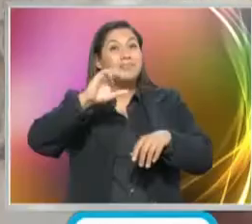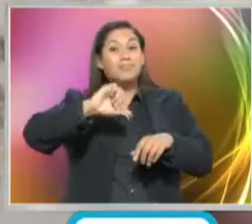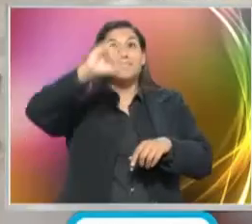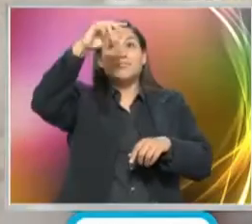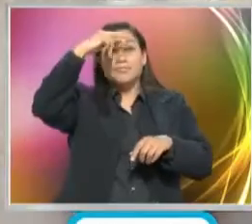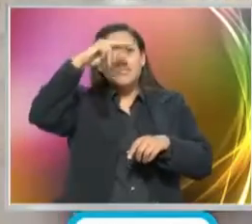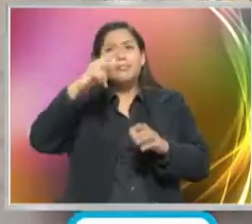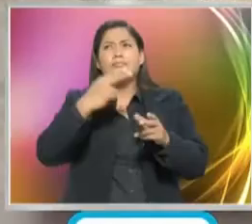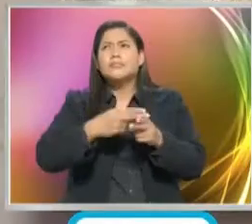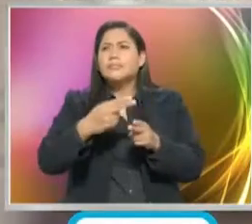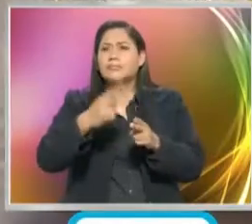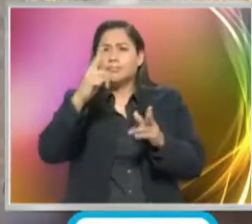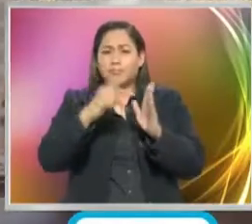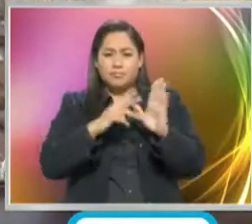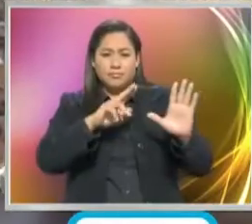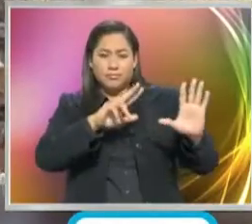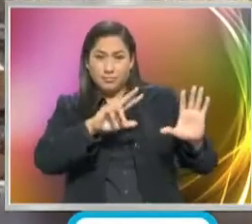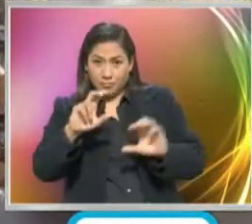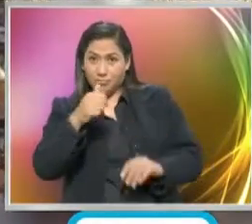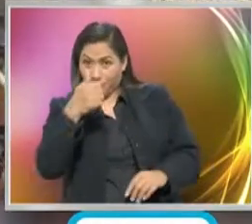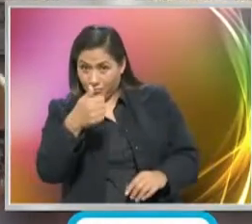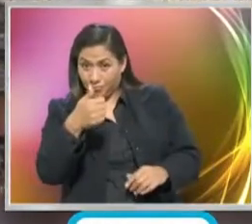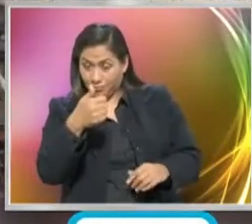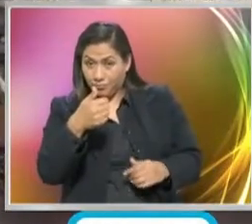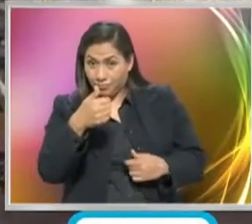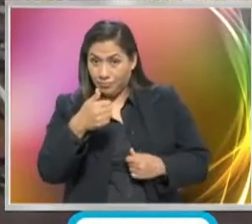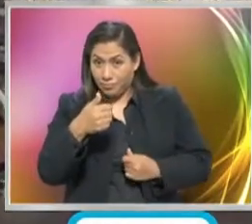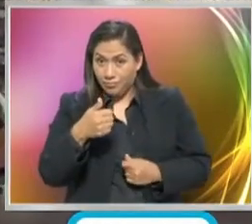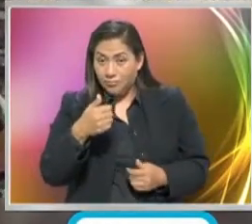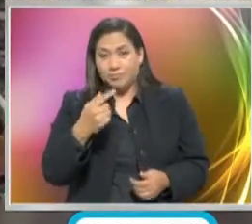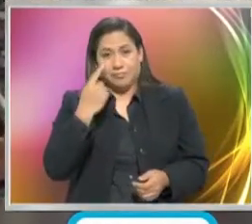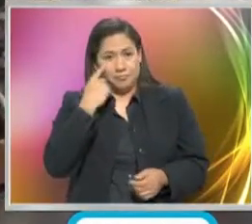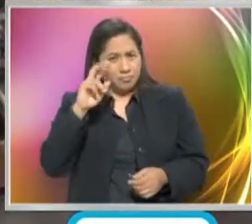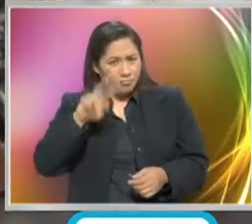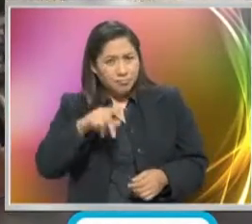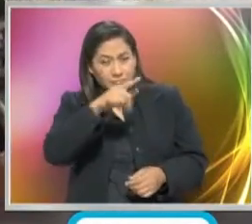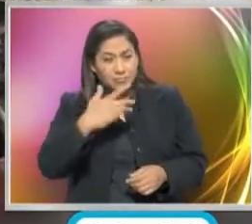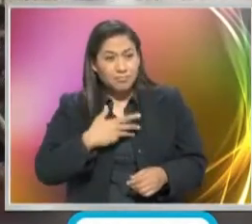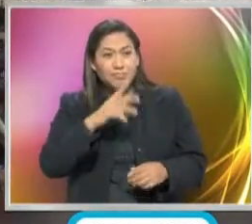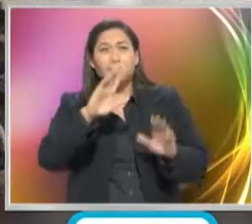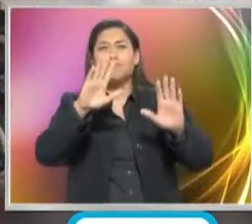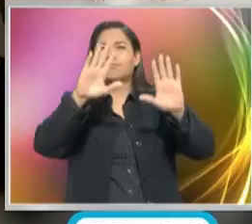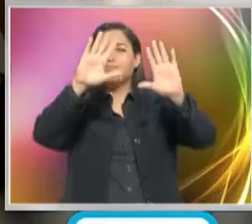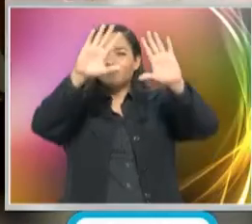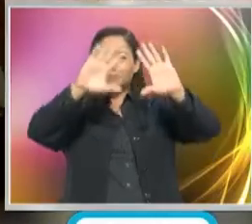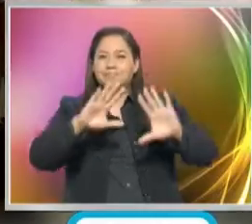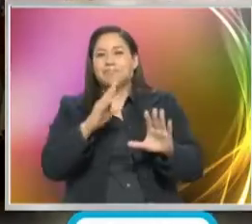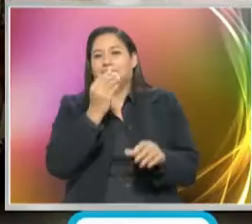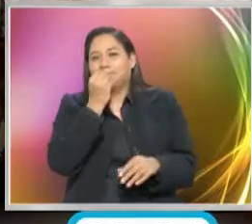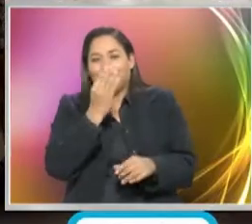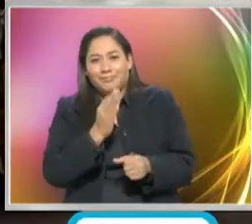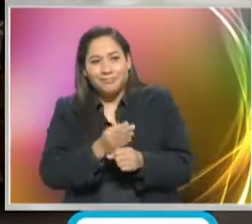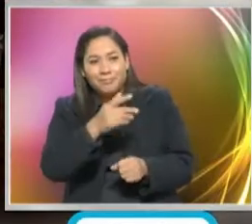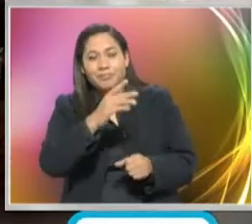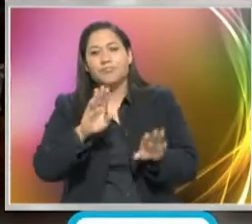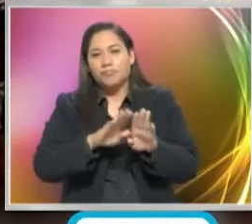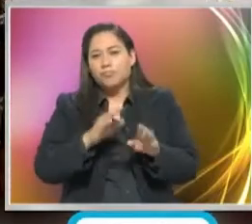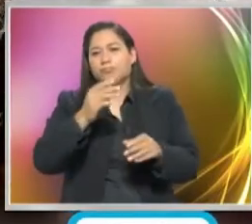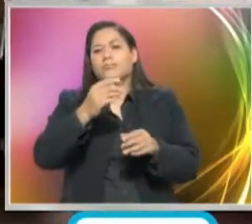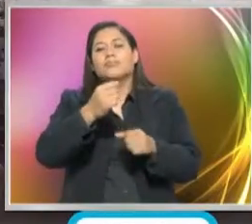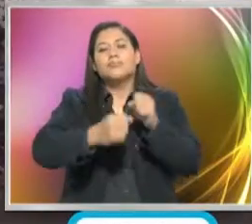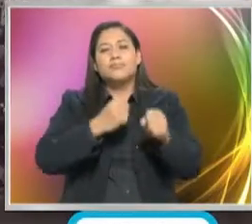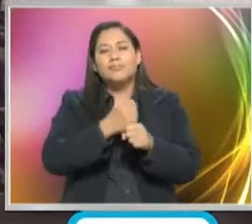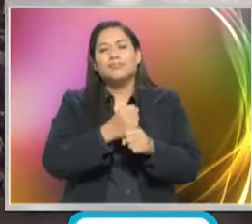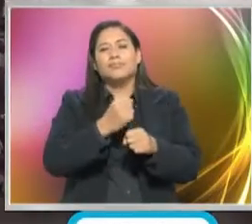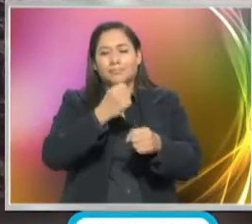hasta el 1806. Mira nada más. Entonces, pues realmente tiene una portada churrigueresca, porque como bien lo dices, es barroco tardío.